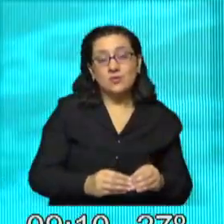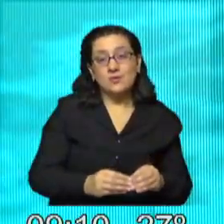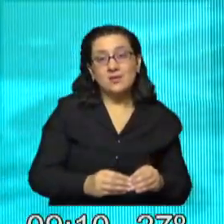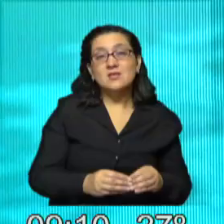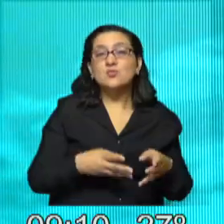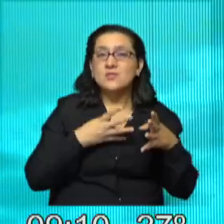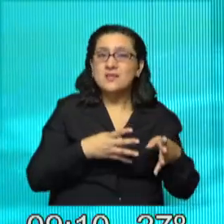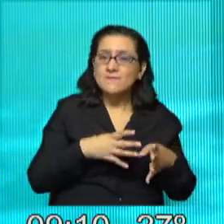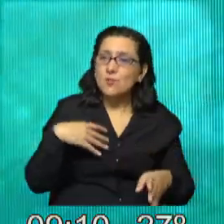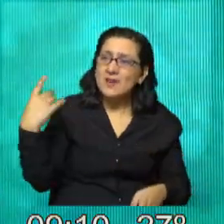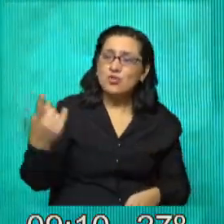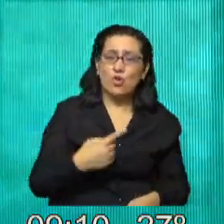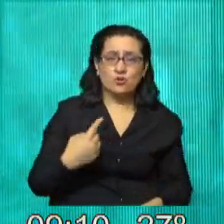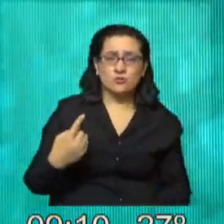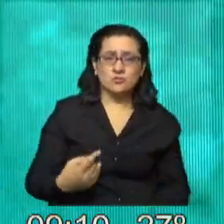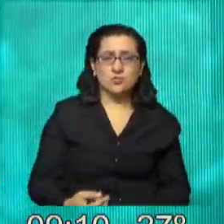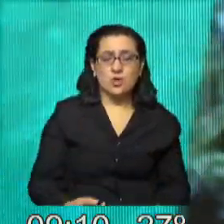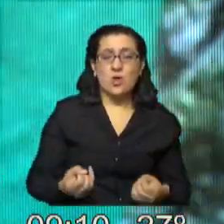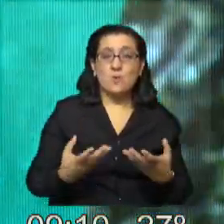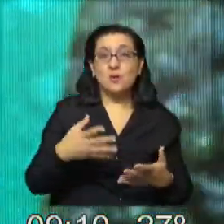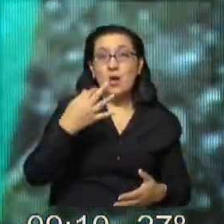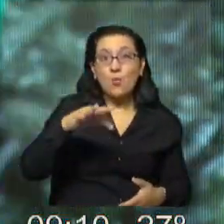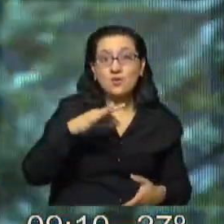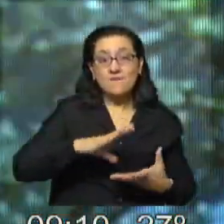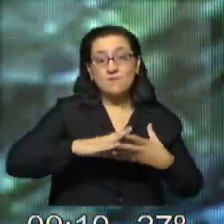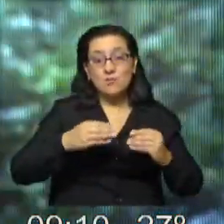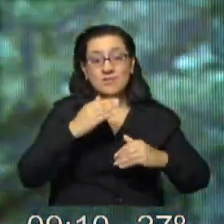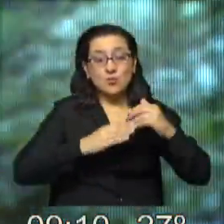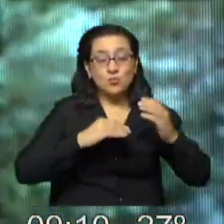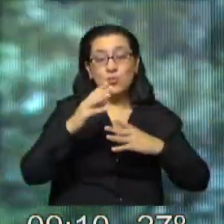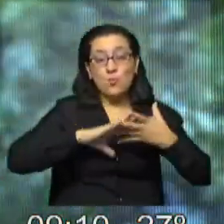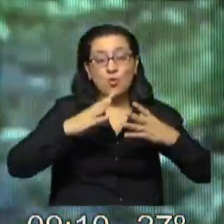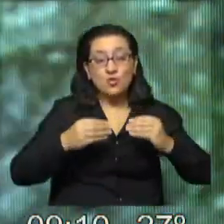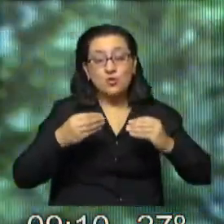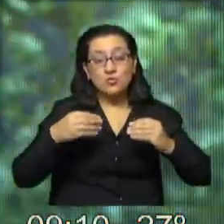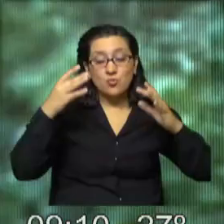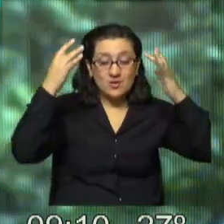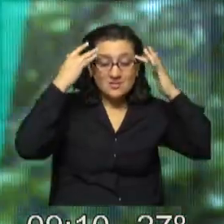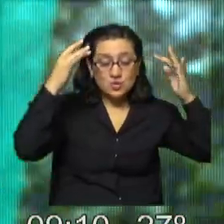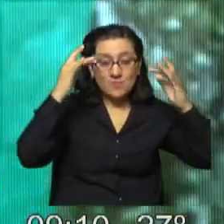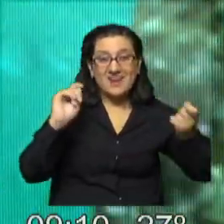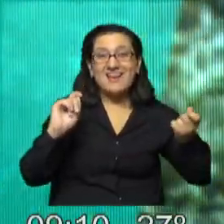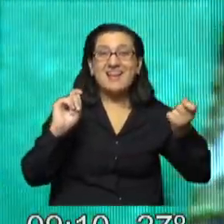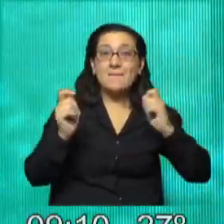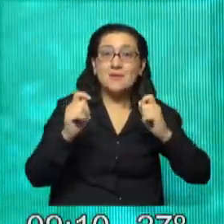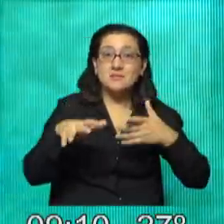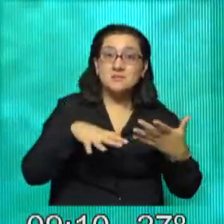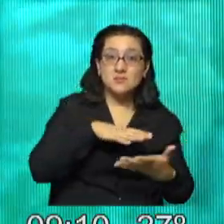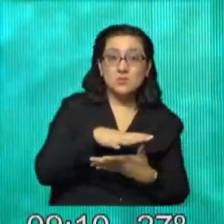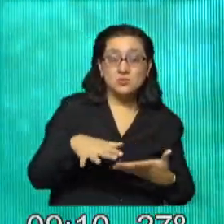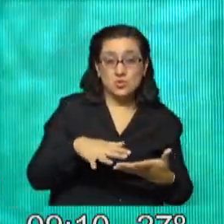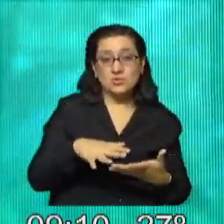Es un desafío para todas y todos nosotros, porque la única forma de construir un modelo de educación que intente revertir determinadas situaciones, que